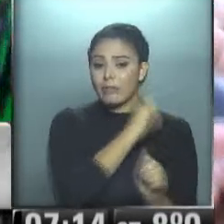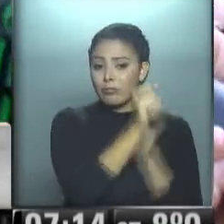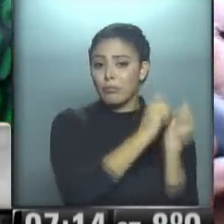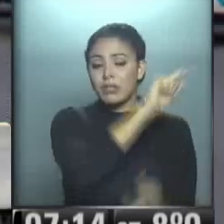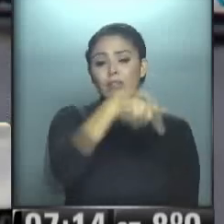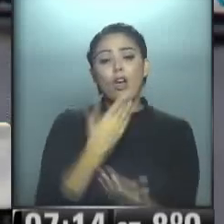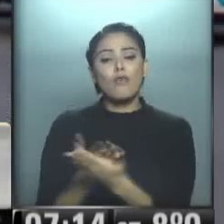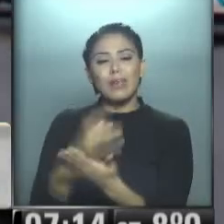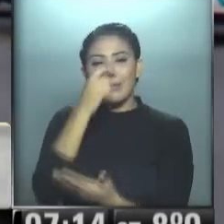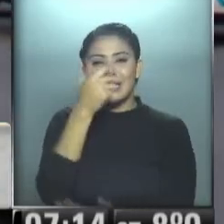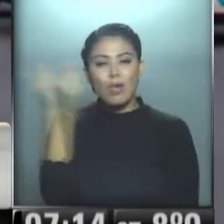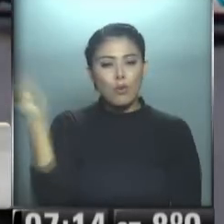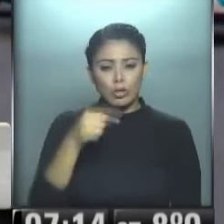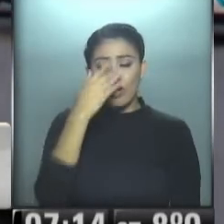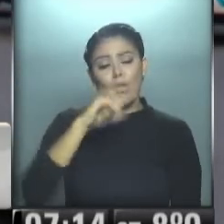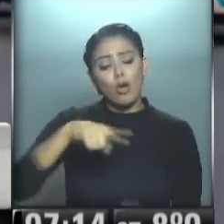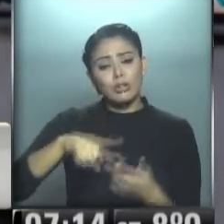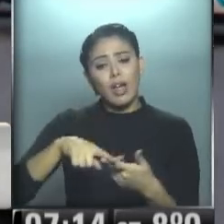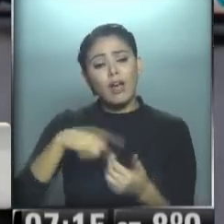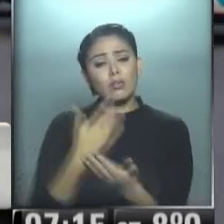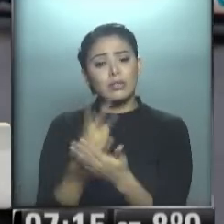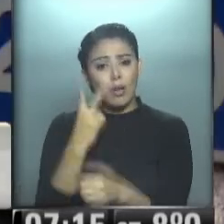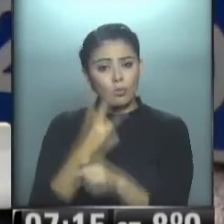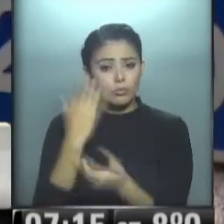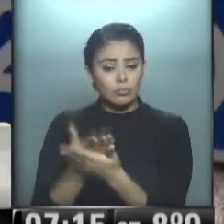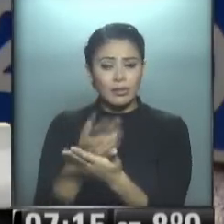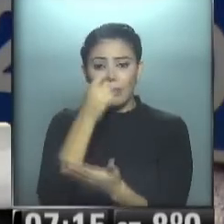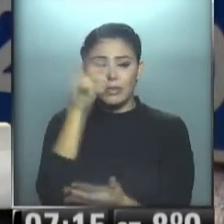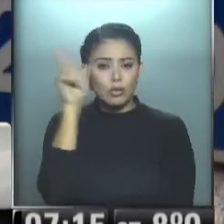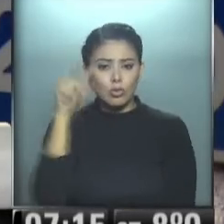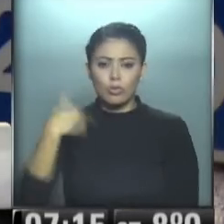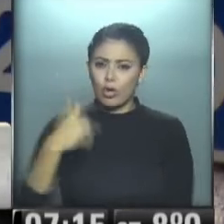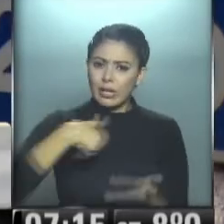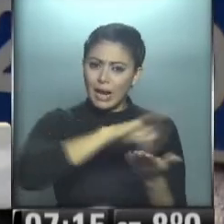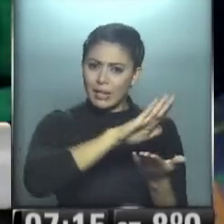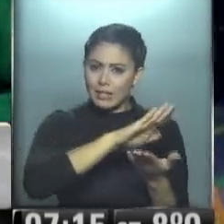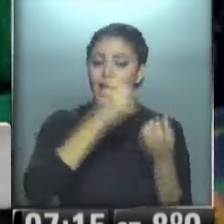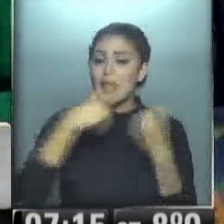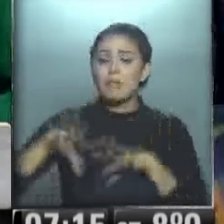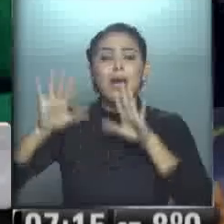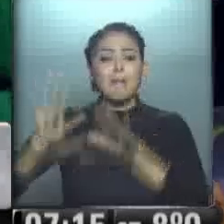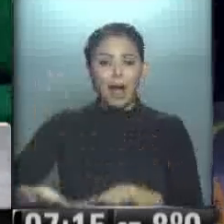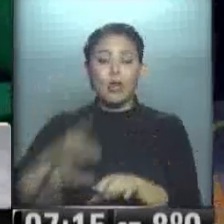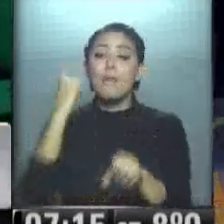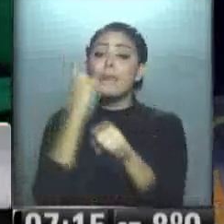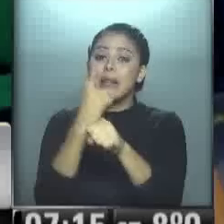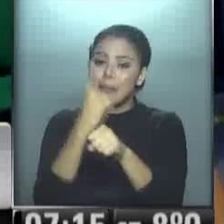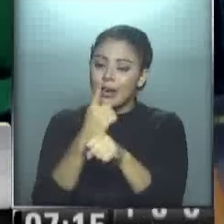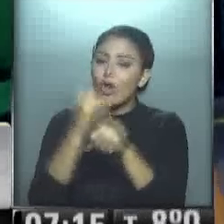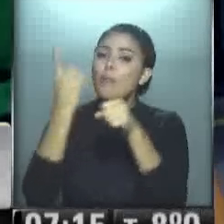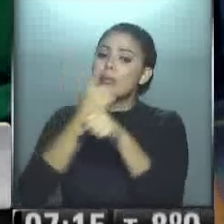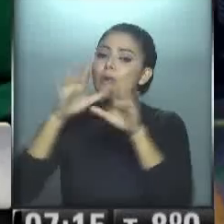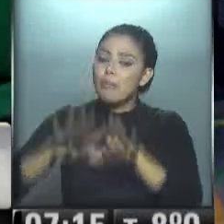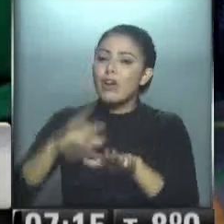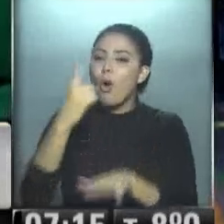oferta del 26%, luego una del 28%, fue rechazada por la organización. Comenzamos con un paro en principio